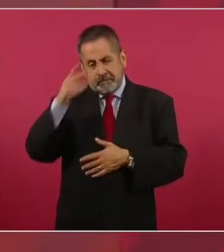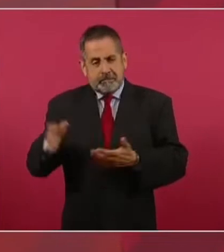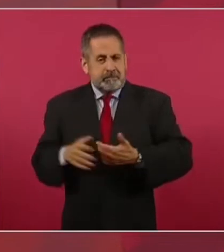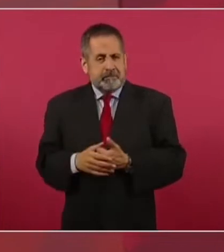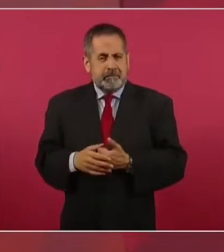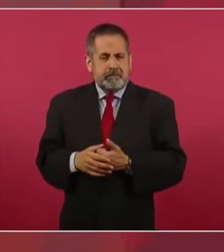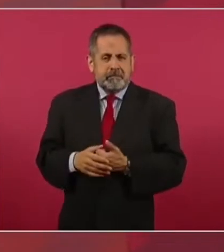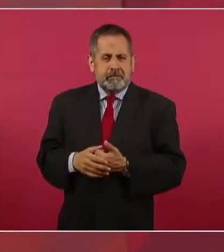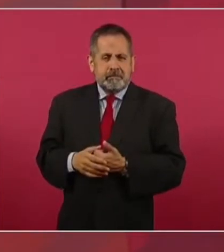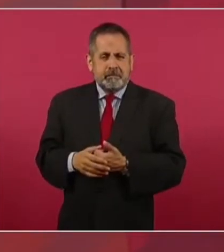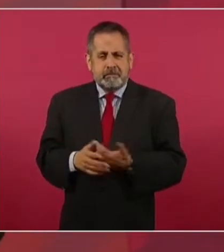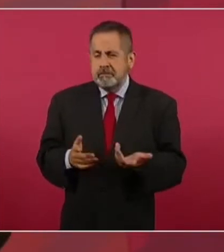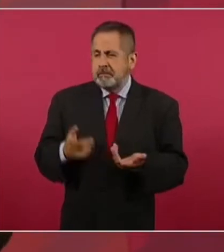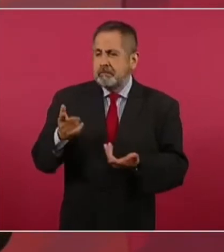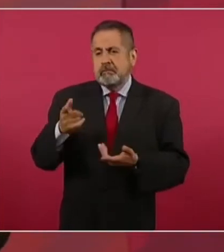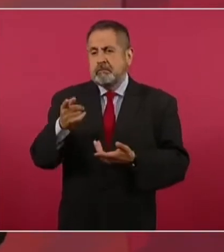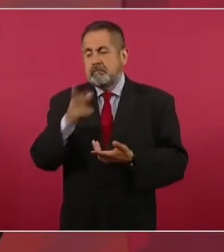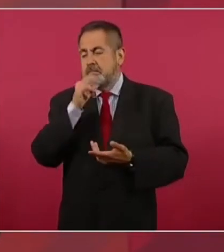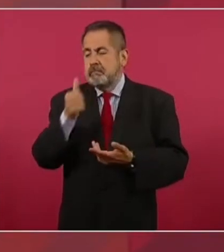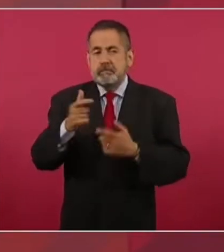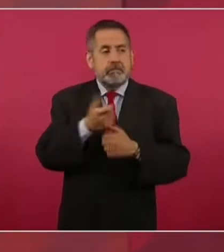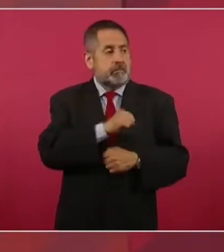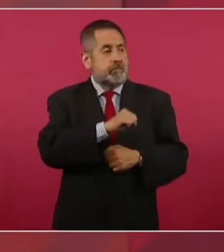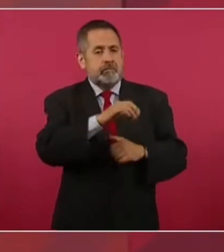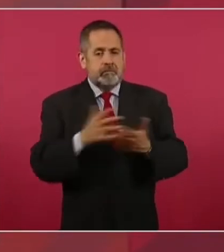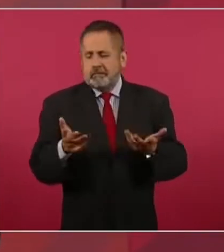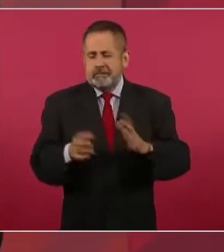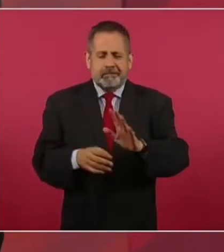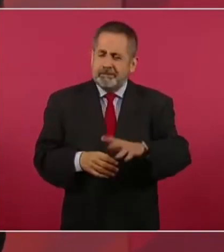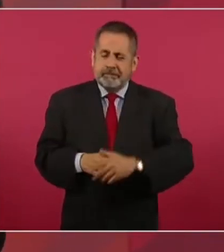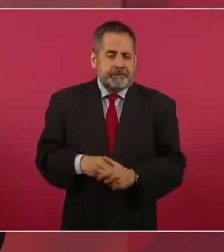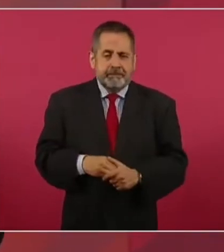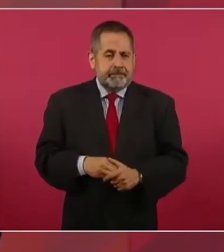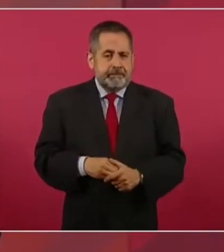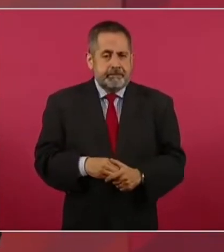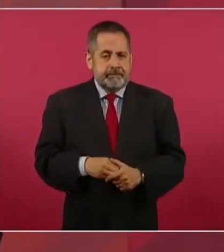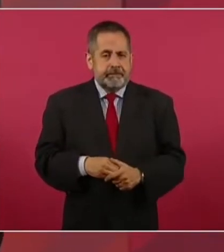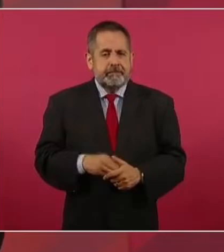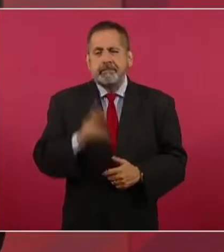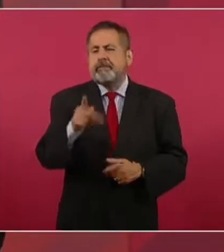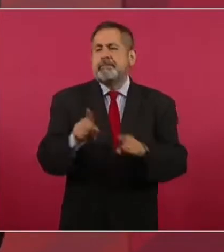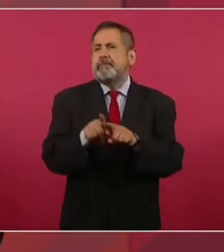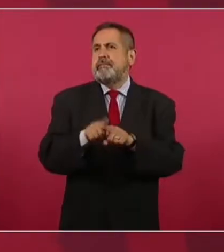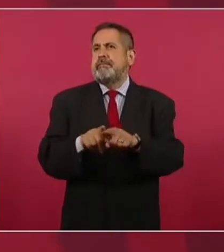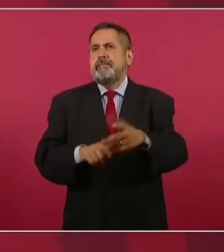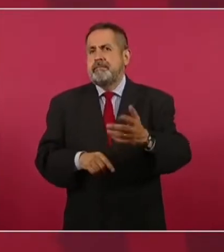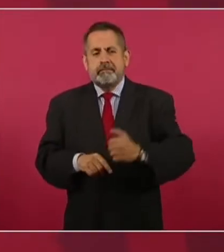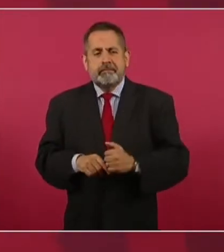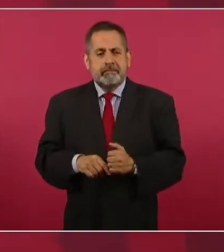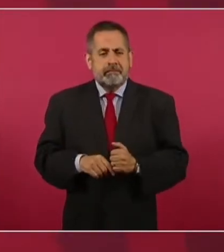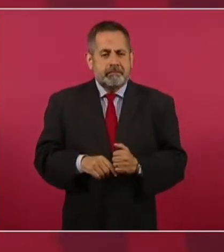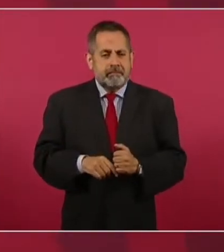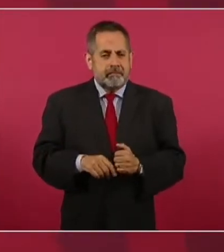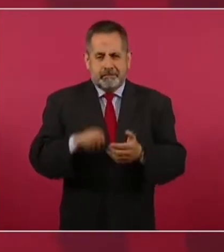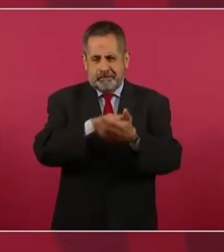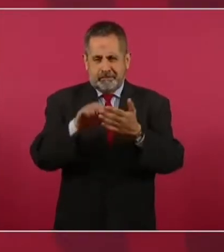Y así ya no va a haber inflación. El otro día hablaba yo de que es como cuando se tiene